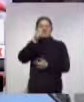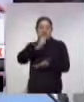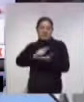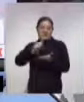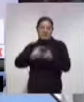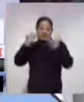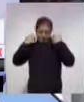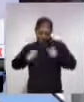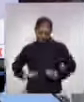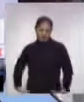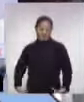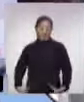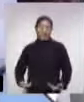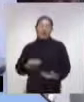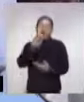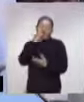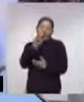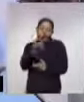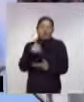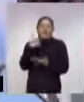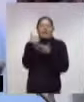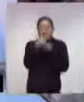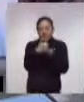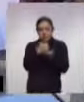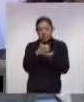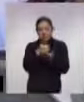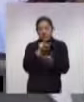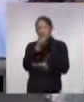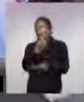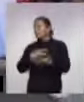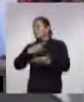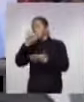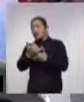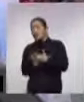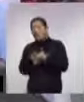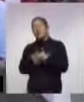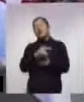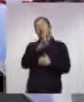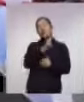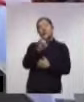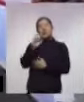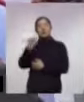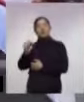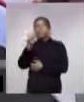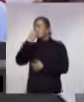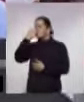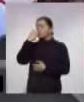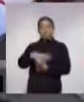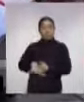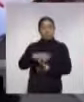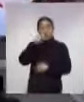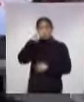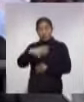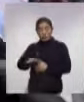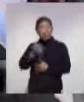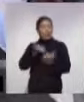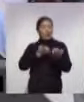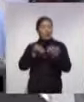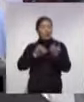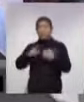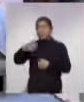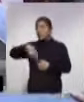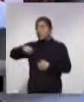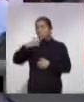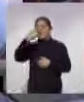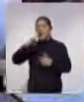es que estamos contribuyendo a este extraordinario proyecto de Ruta por tu Salud. Es un extraordinario ejercicio de